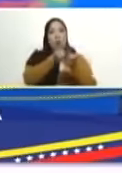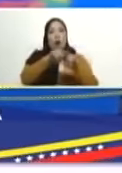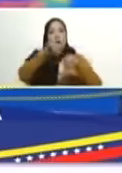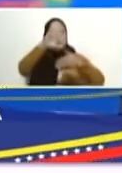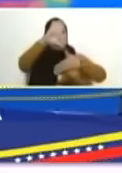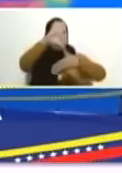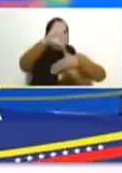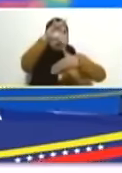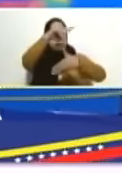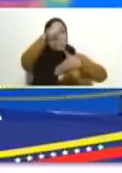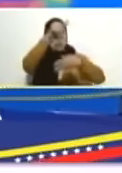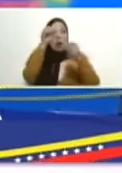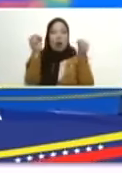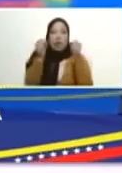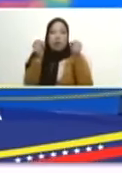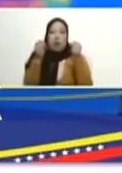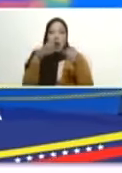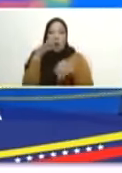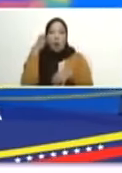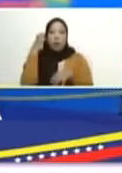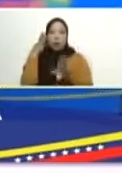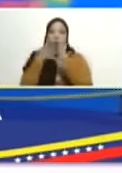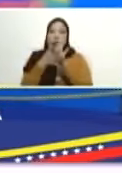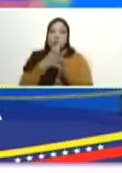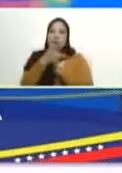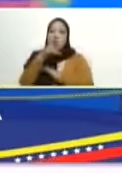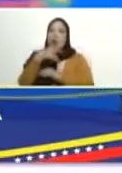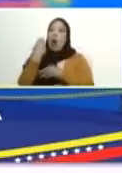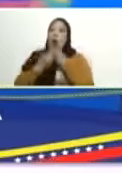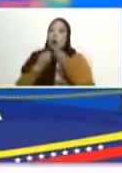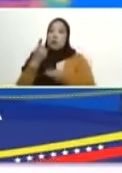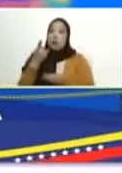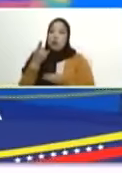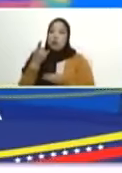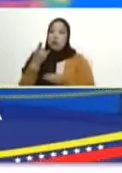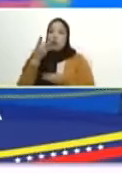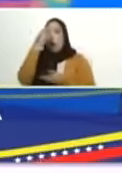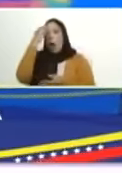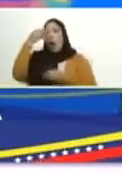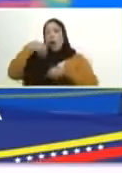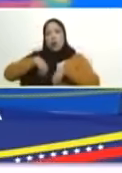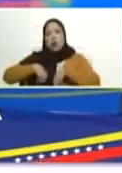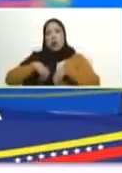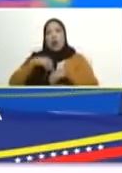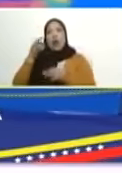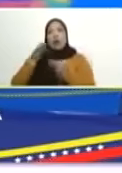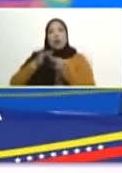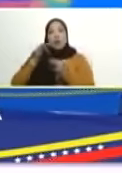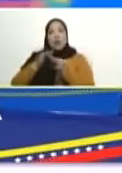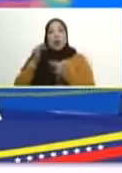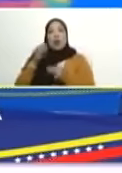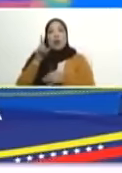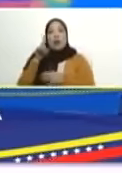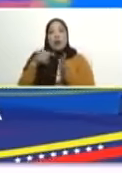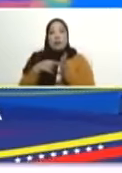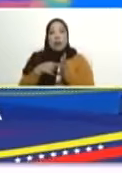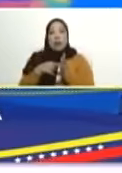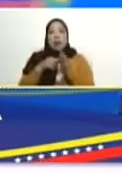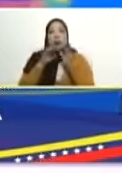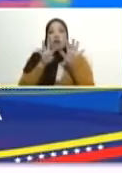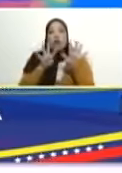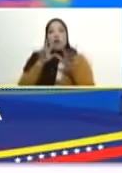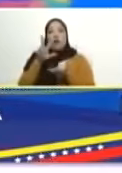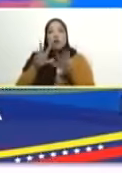dejo el oro venezolano donde ya estás parado. Para eso, una vez que acordaron eso, en septiembre de 1896, el